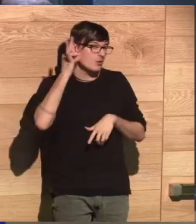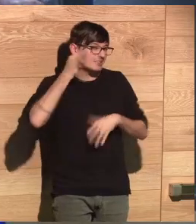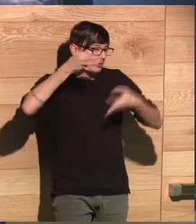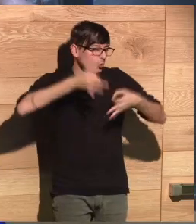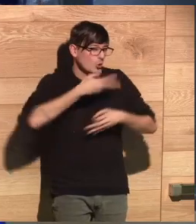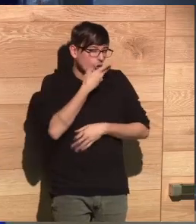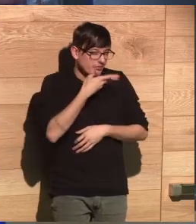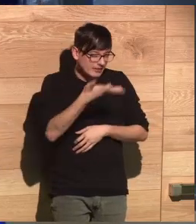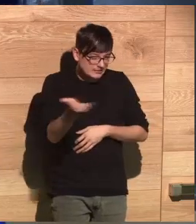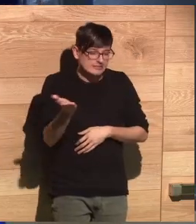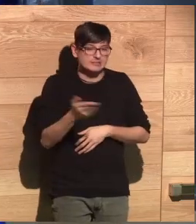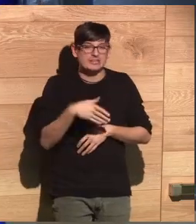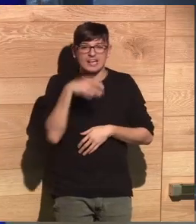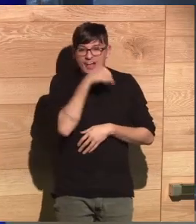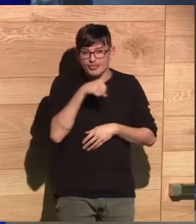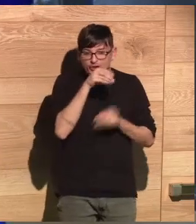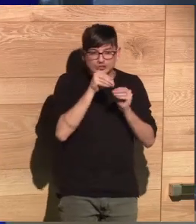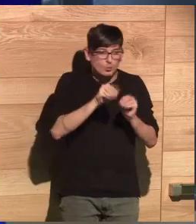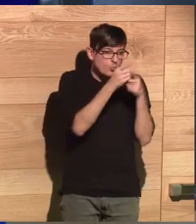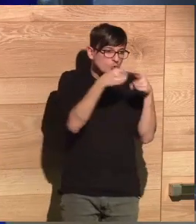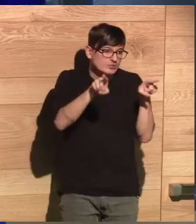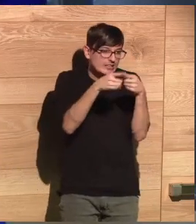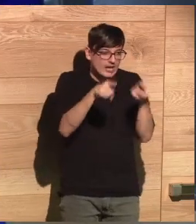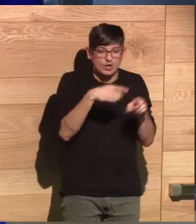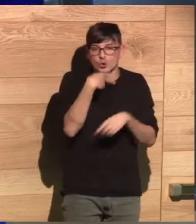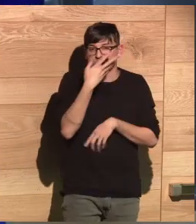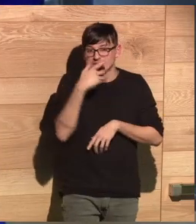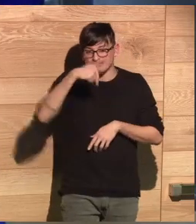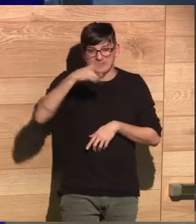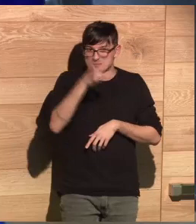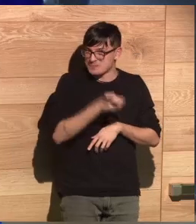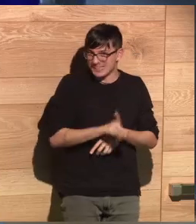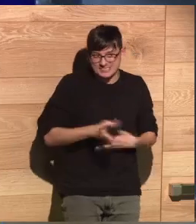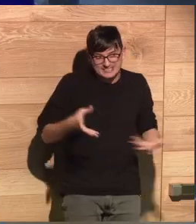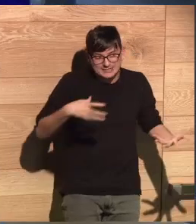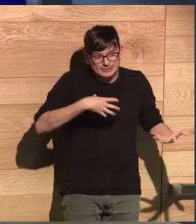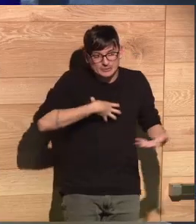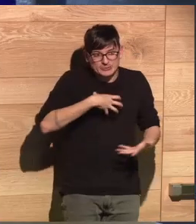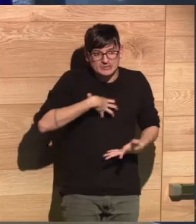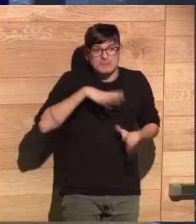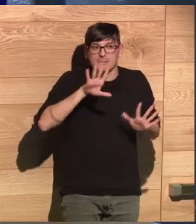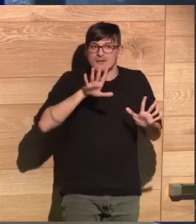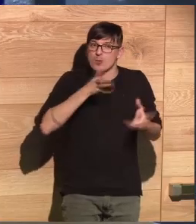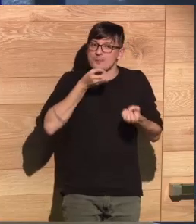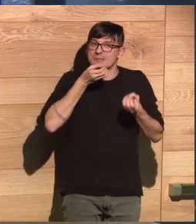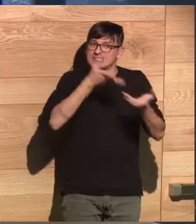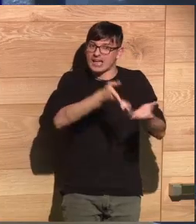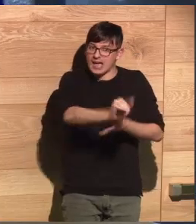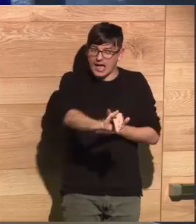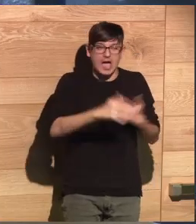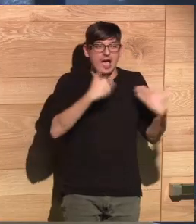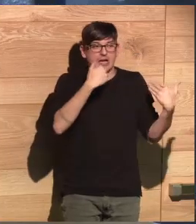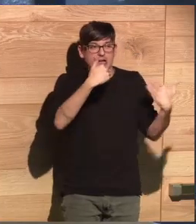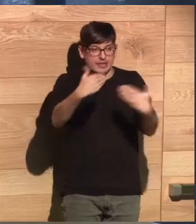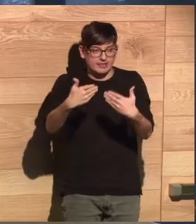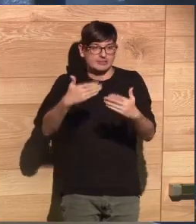Habéis oído hablar de ella, de sus canciones, de su música. No ha podido estar aquí, pero tiene un mensaje para nosotros. Muchas